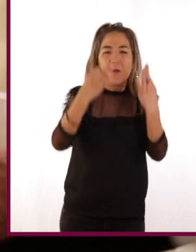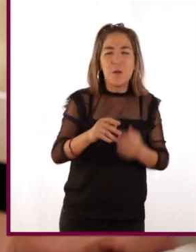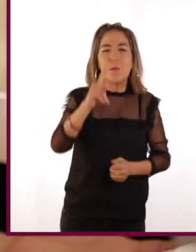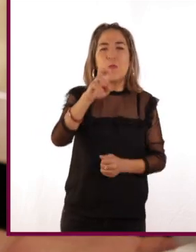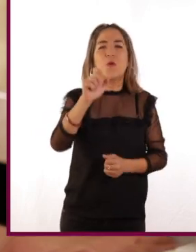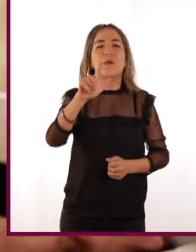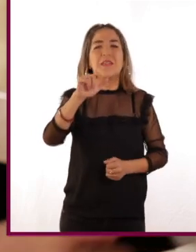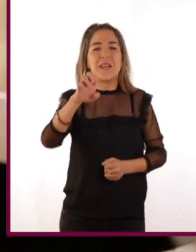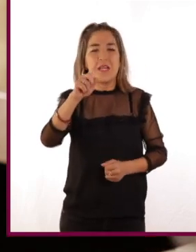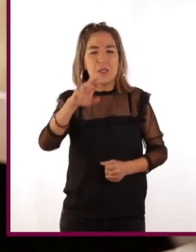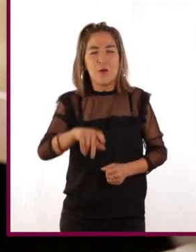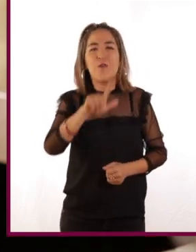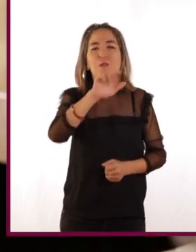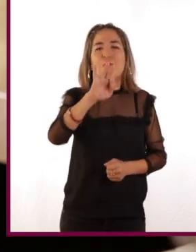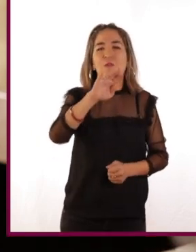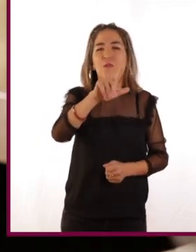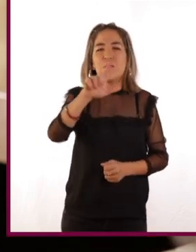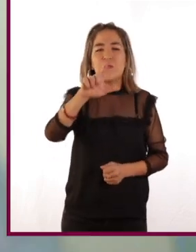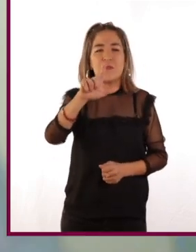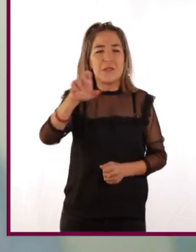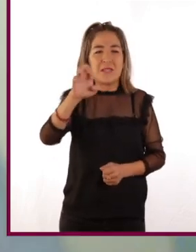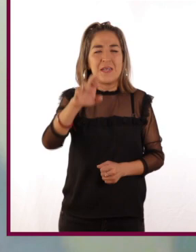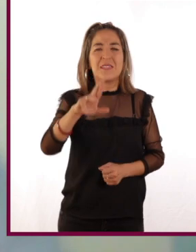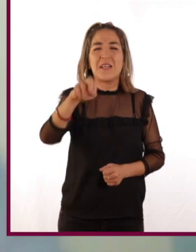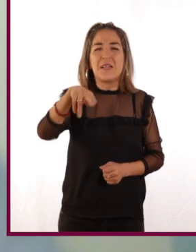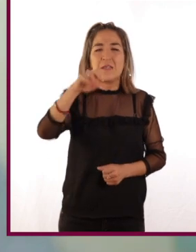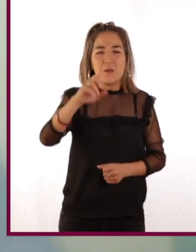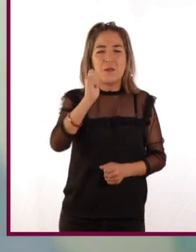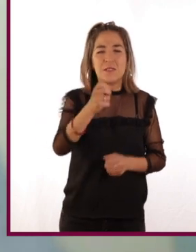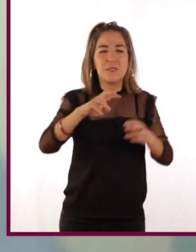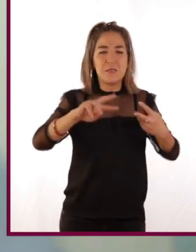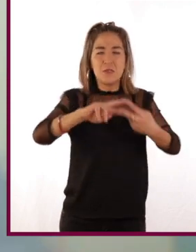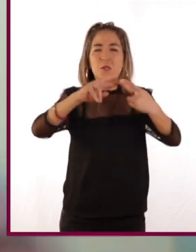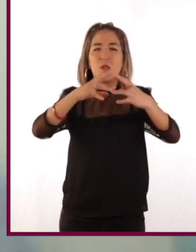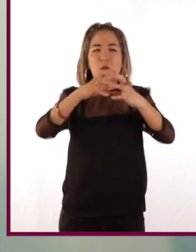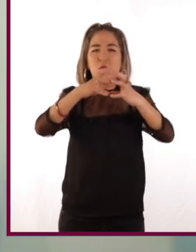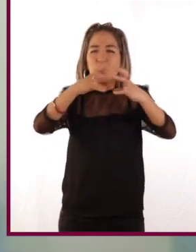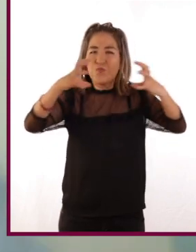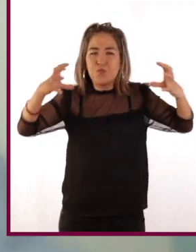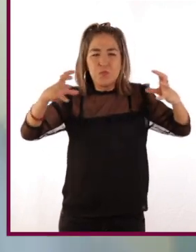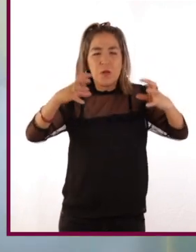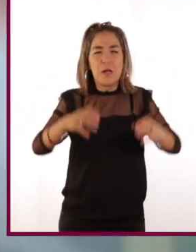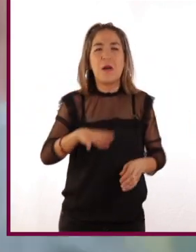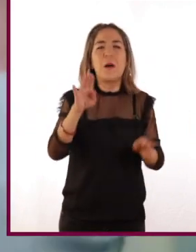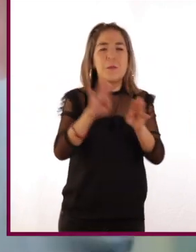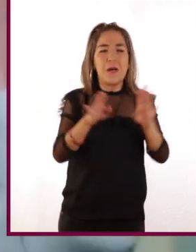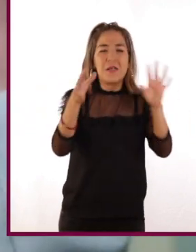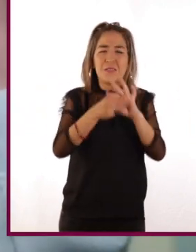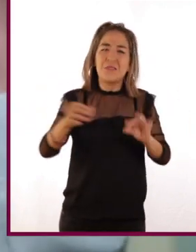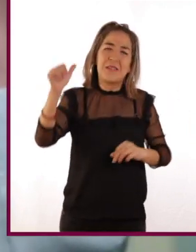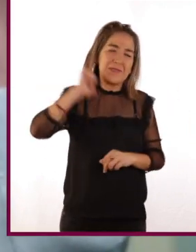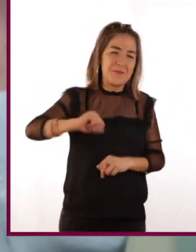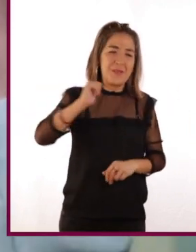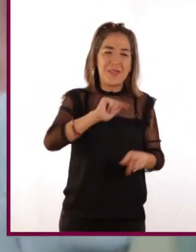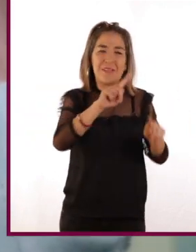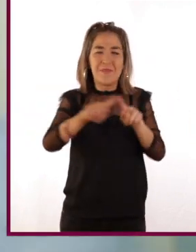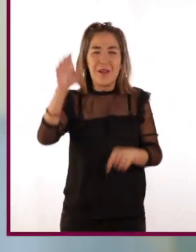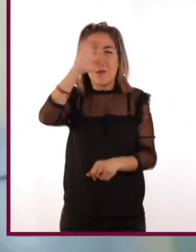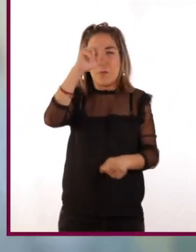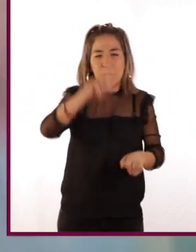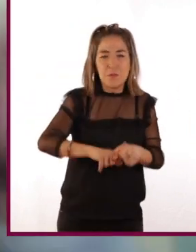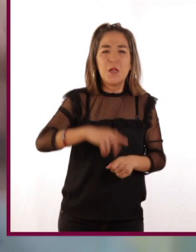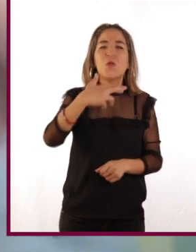con los poliedros y los fullerenos? Bueno, las cúpulas, desde diversas